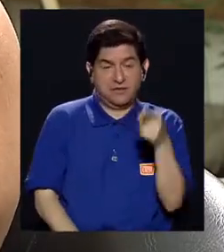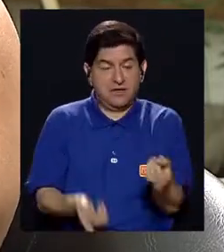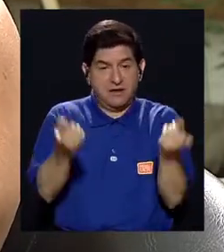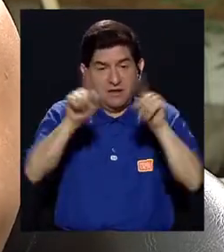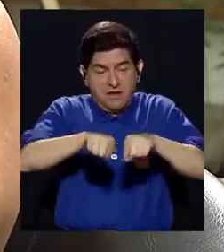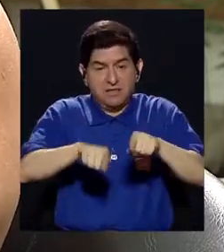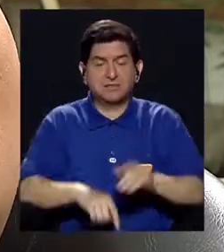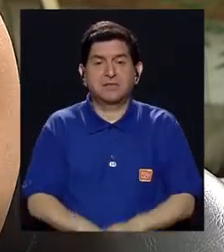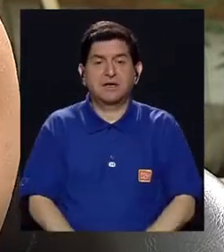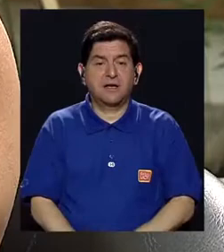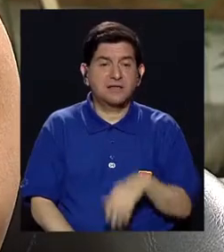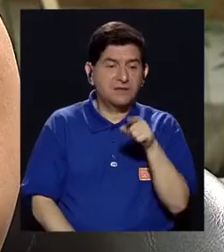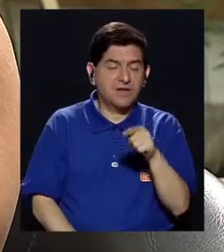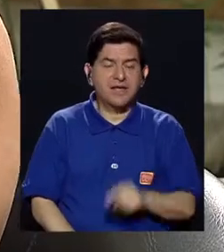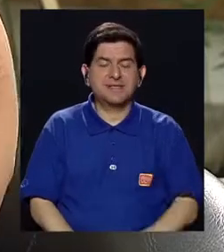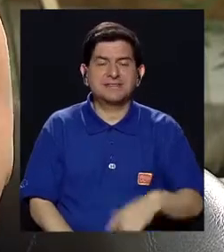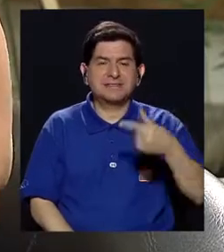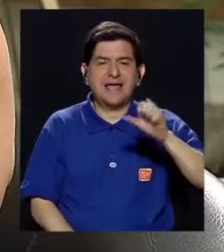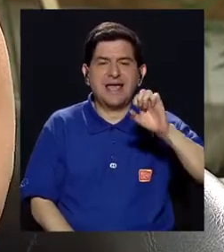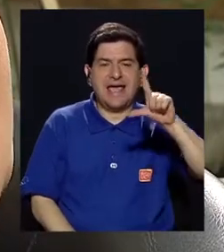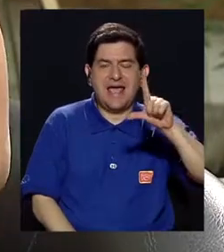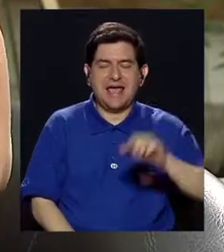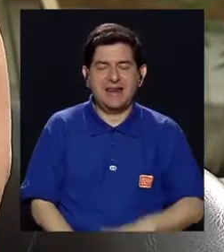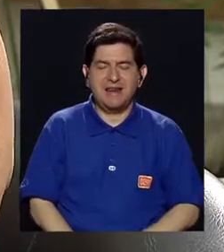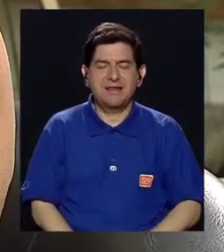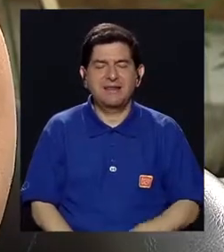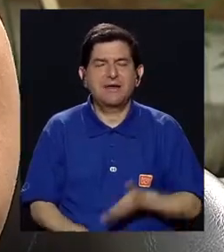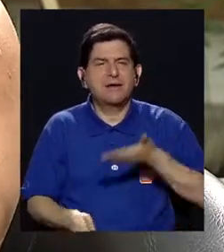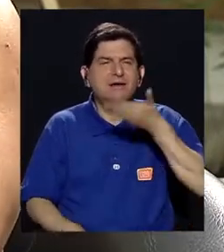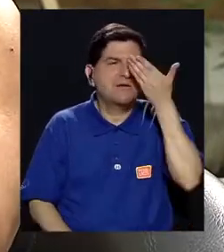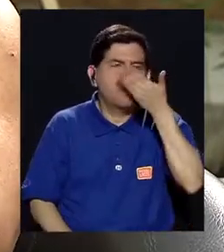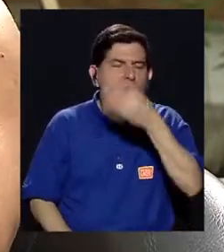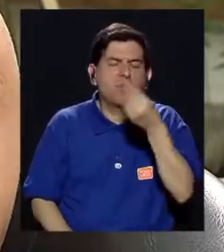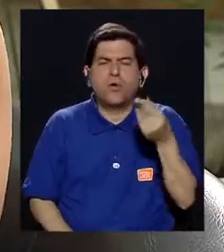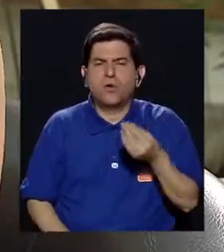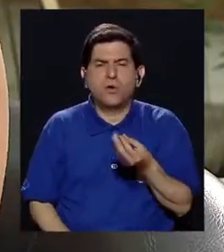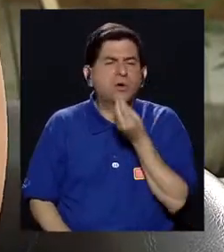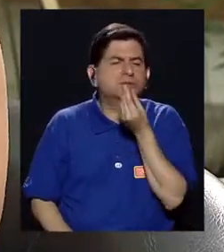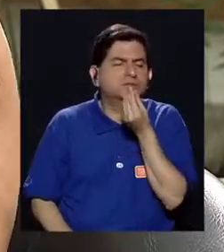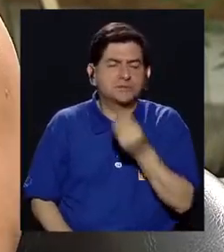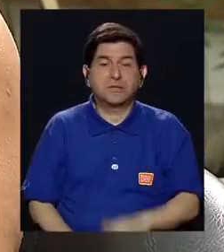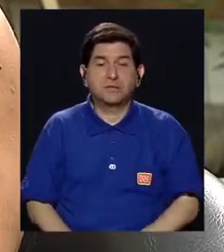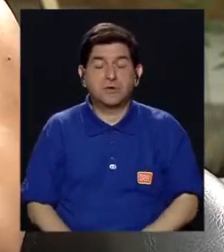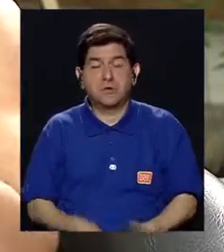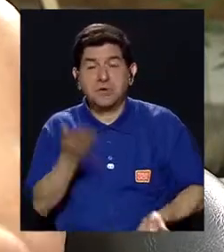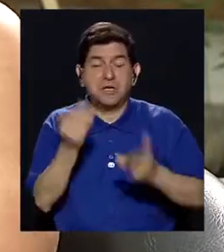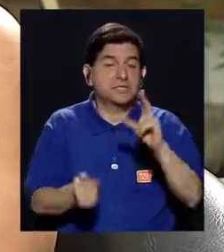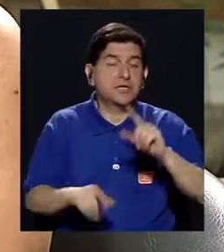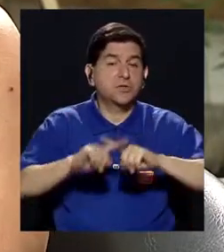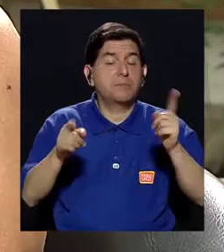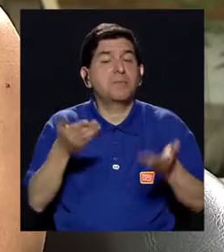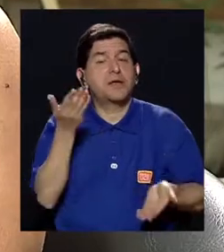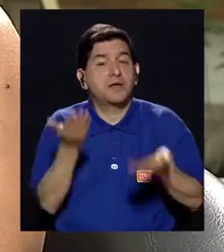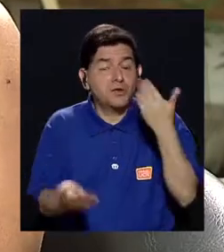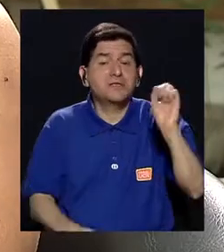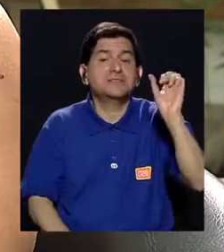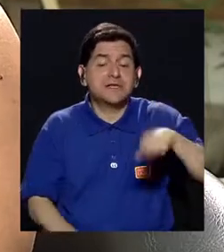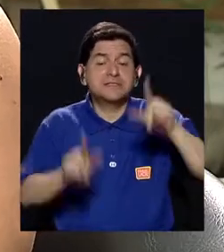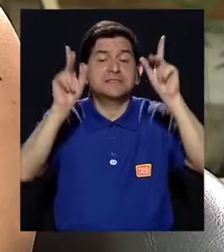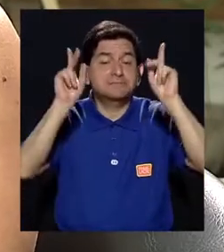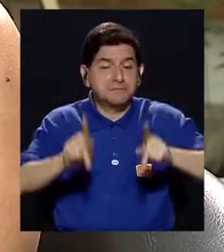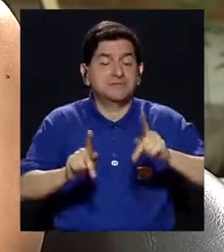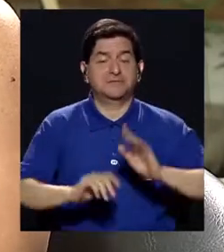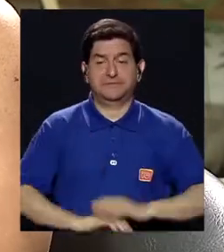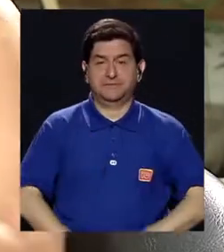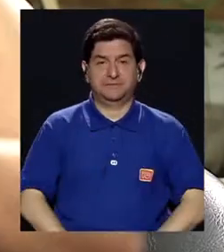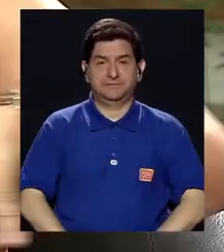tener ese gel, digamos, olor o sabor. Usualmente no, pero podría haber alguna